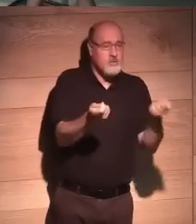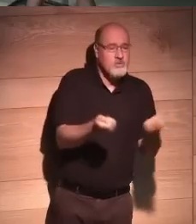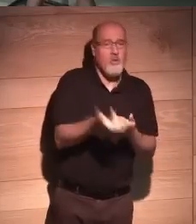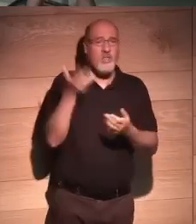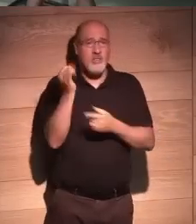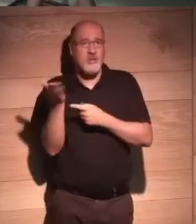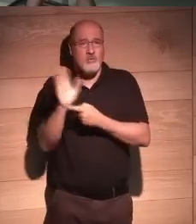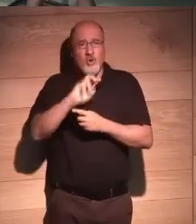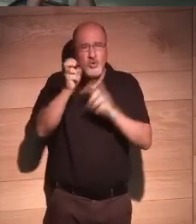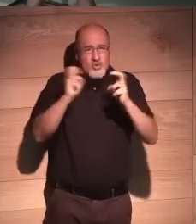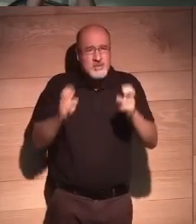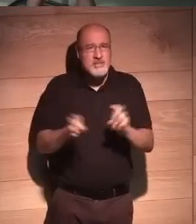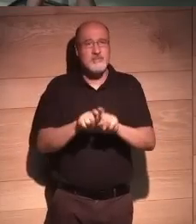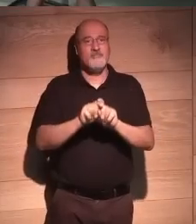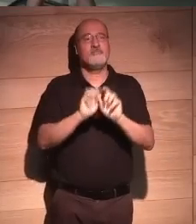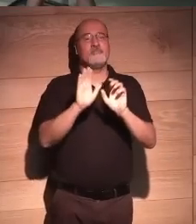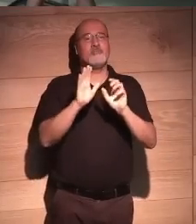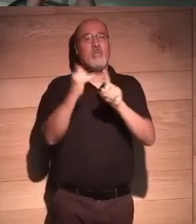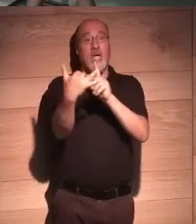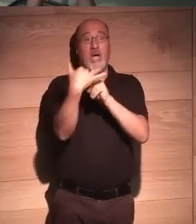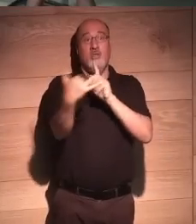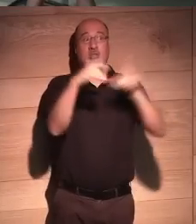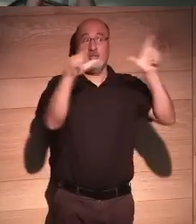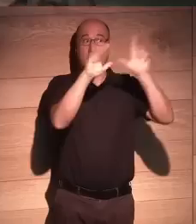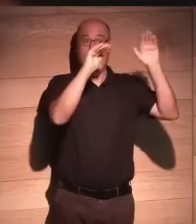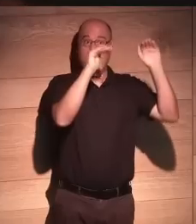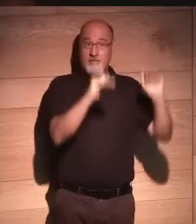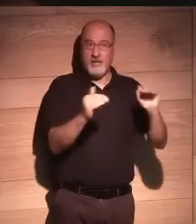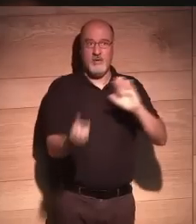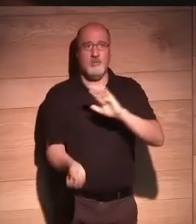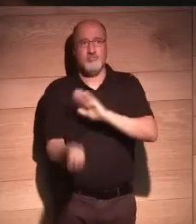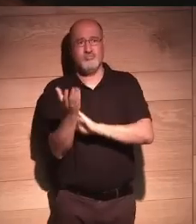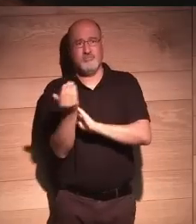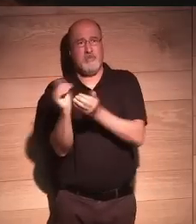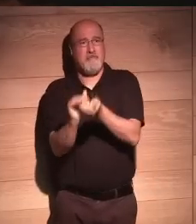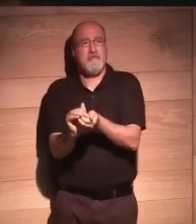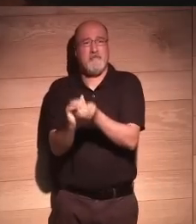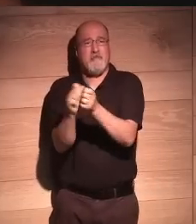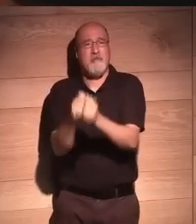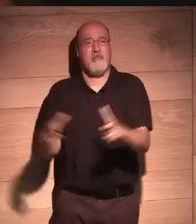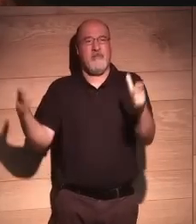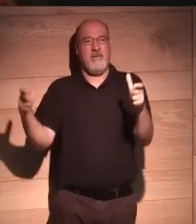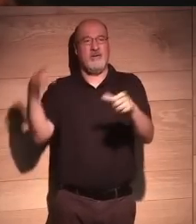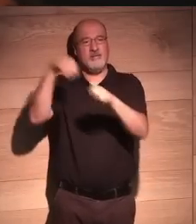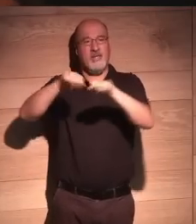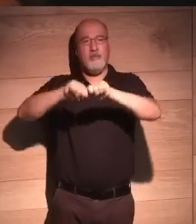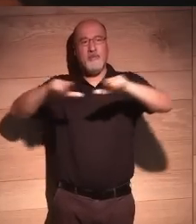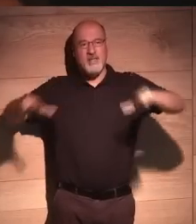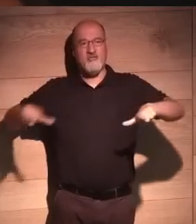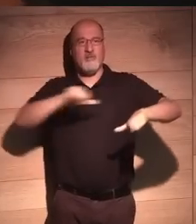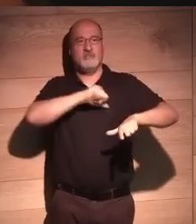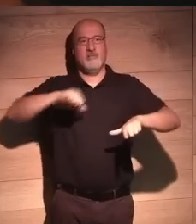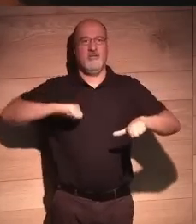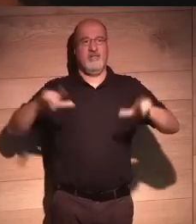etcétera, que provoquen una disminución en la audiencia de la televisión y crean un auge en las plataformas